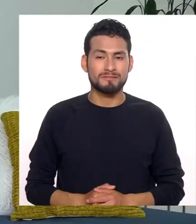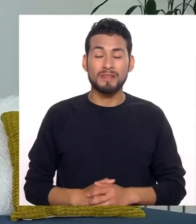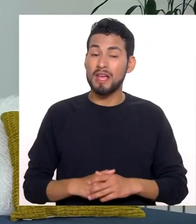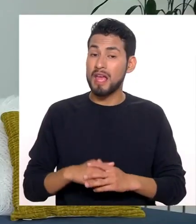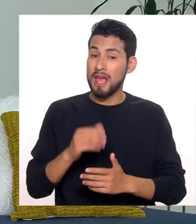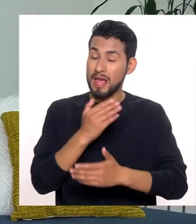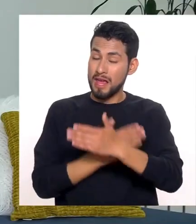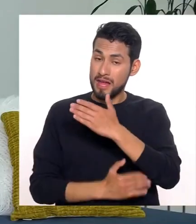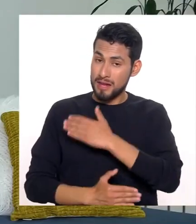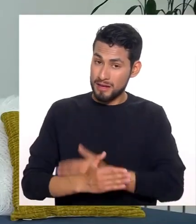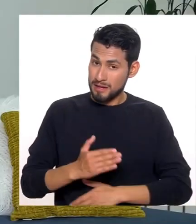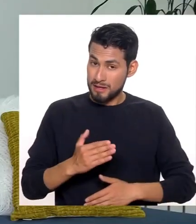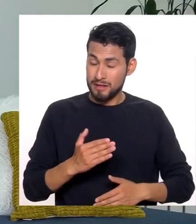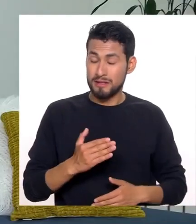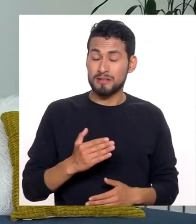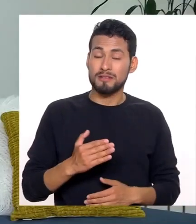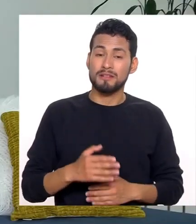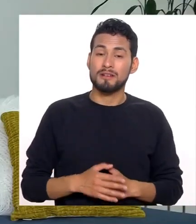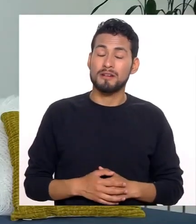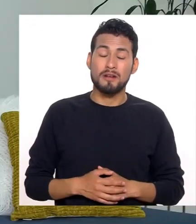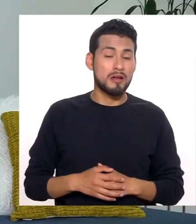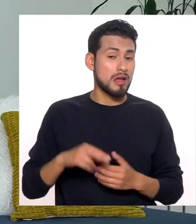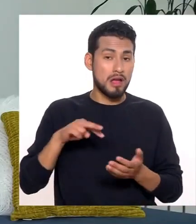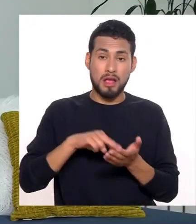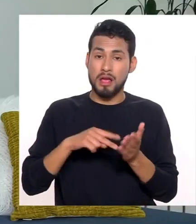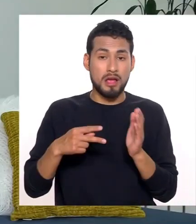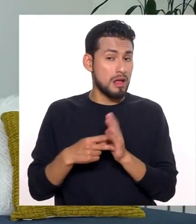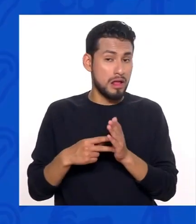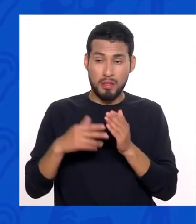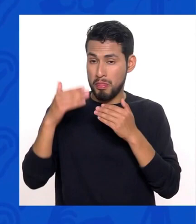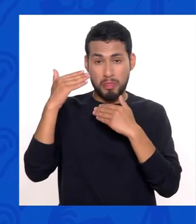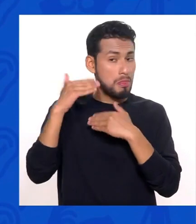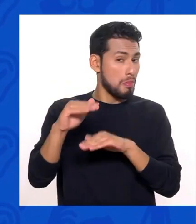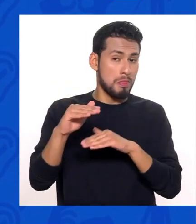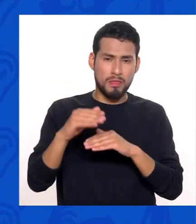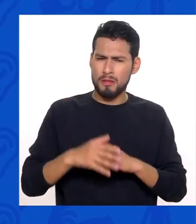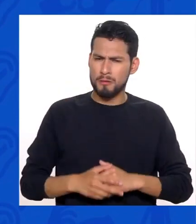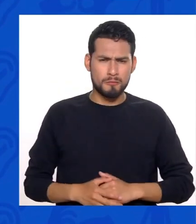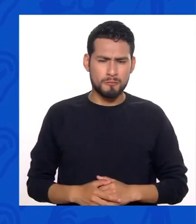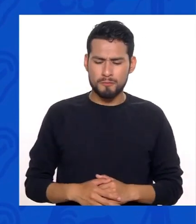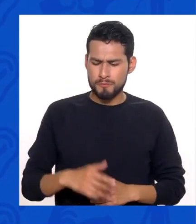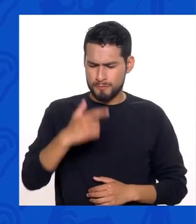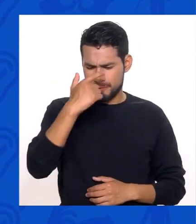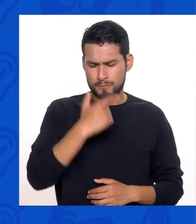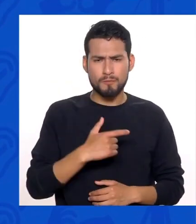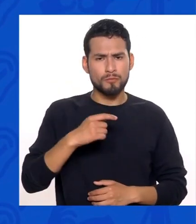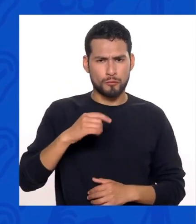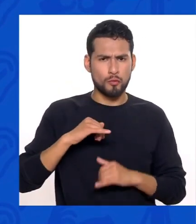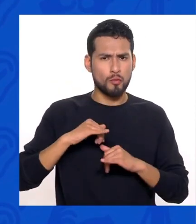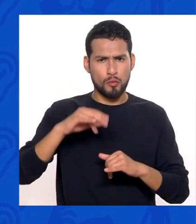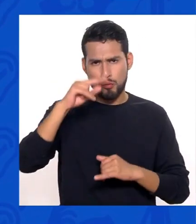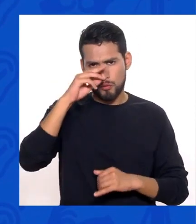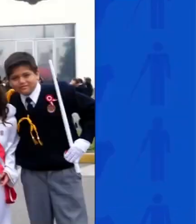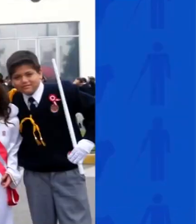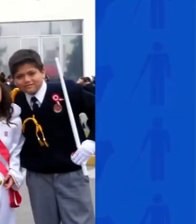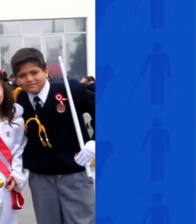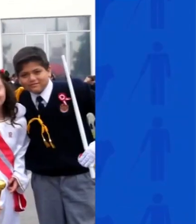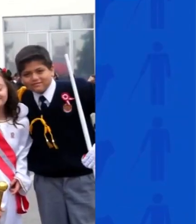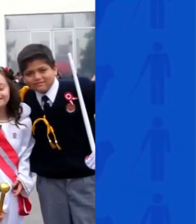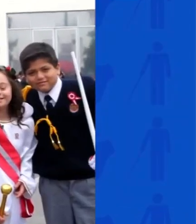La discapacidad no limita nosotros como ser humano.